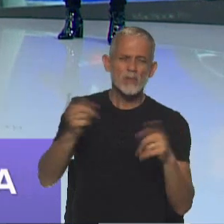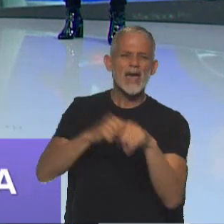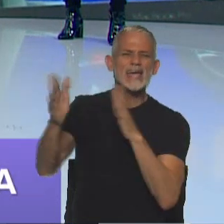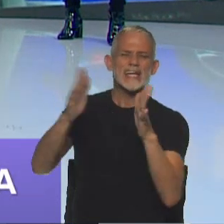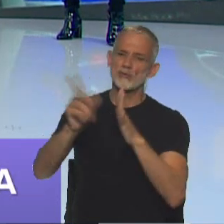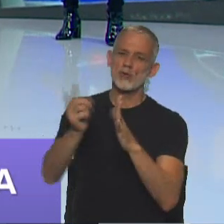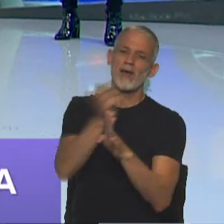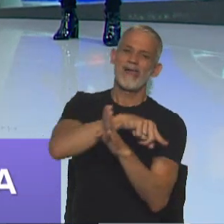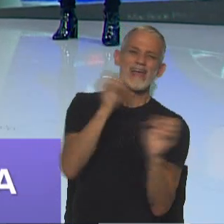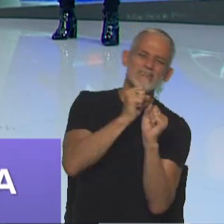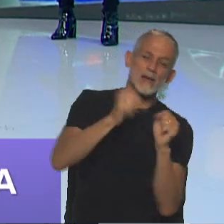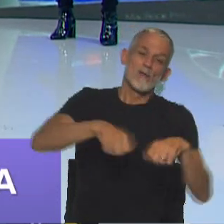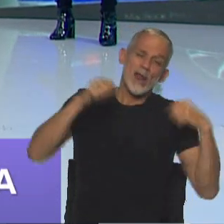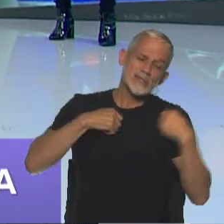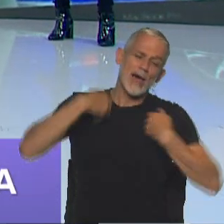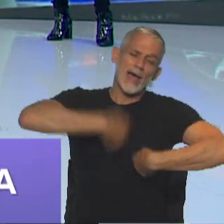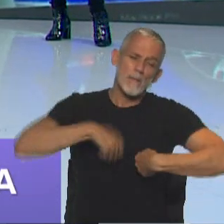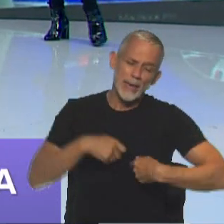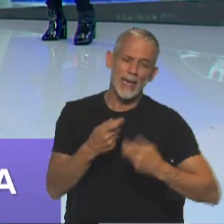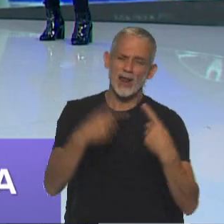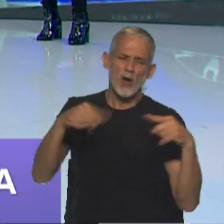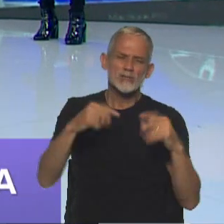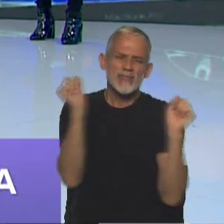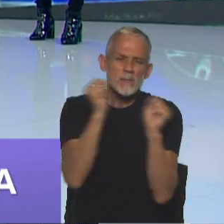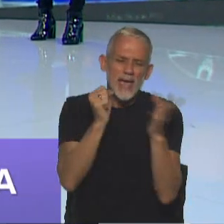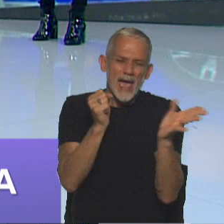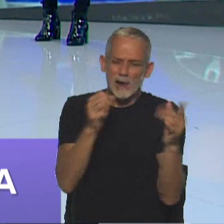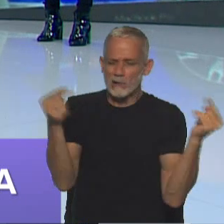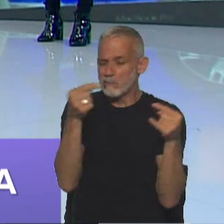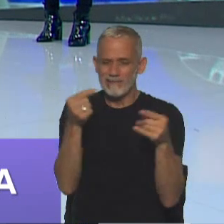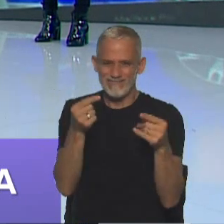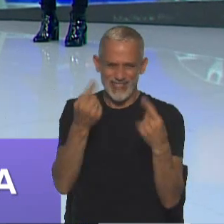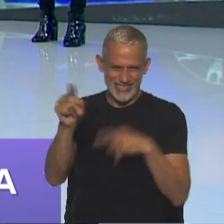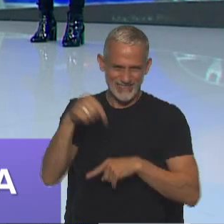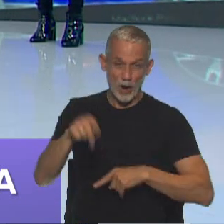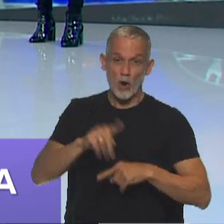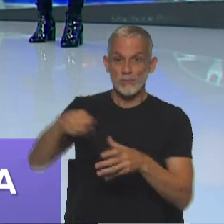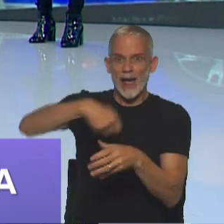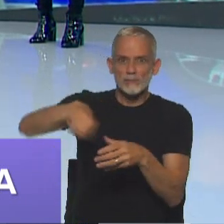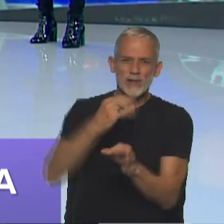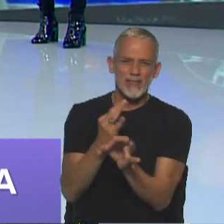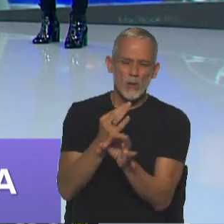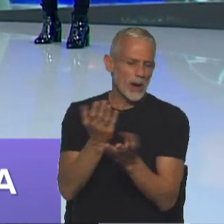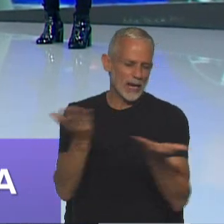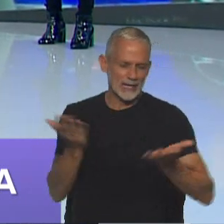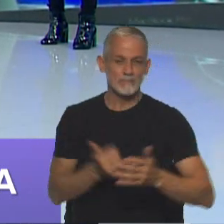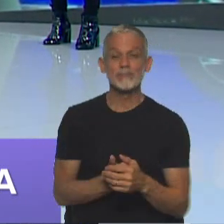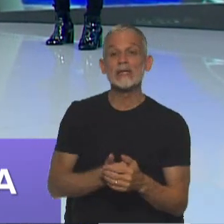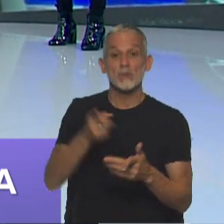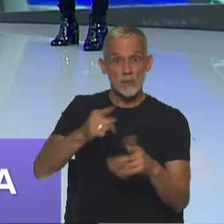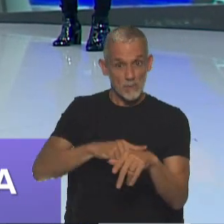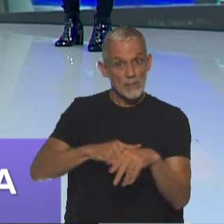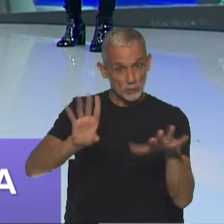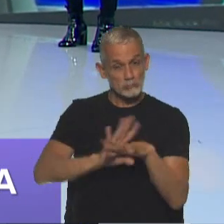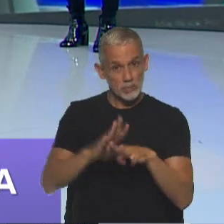estación. Frazadas, camperas, cosas de invierno o hasta cartucheras de escuela. Bien. Es un buen momento para